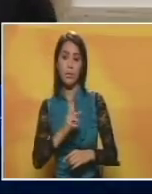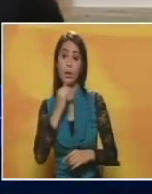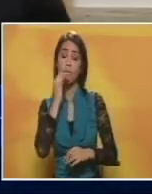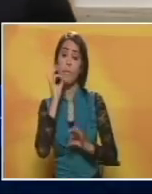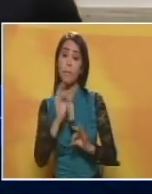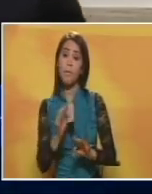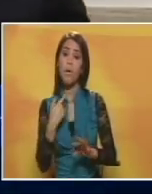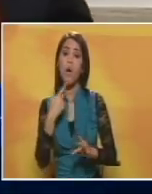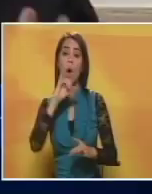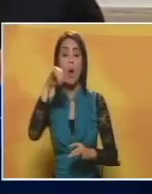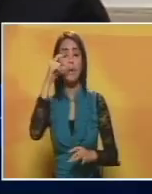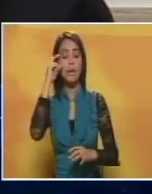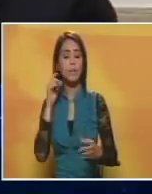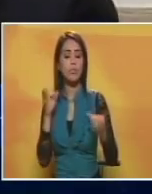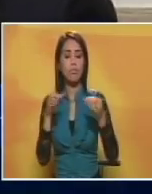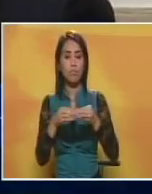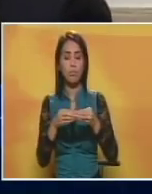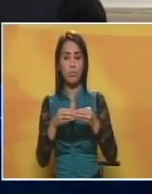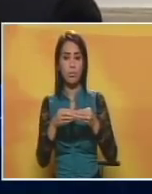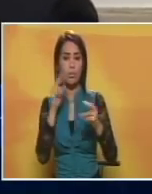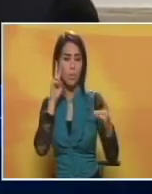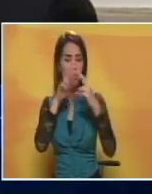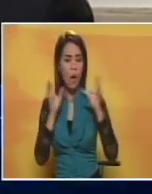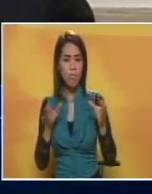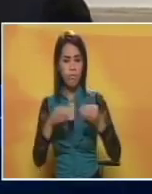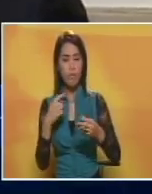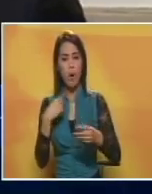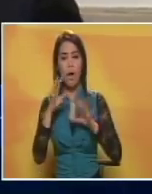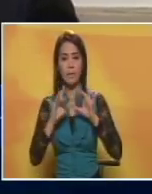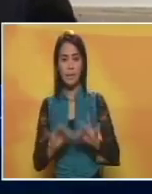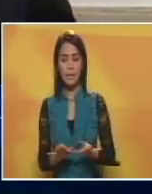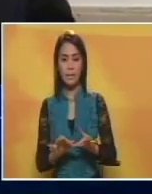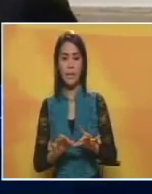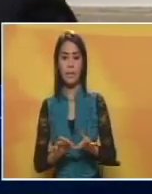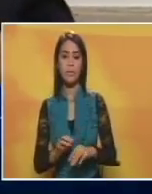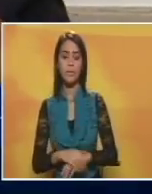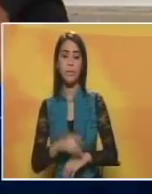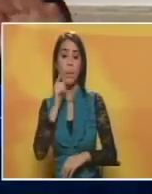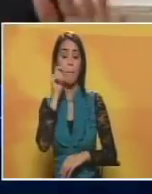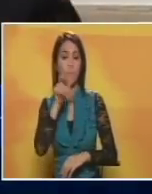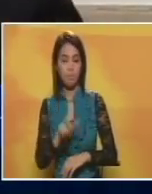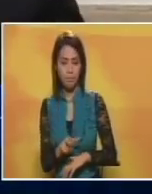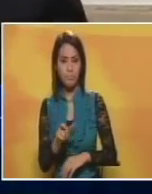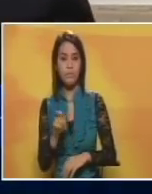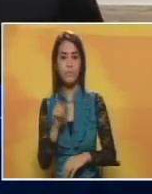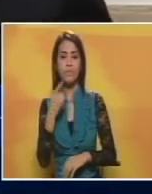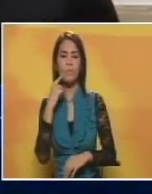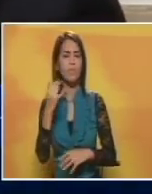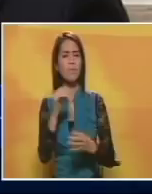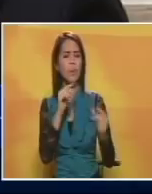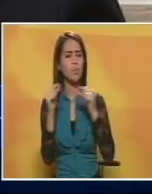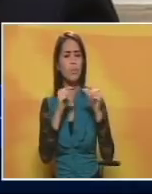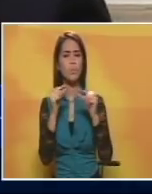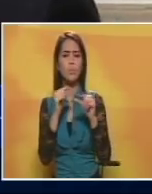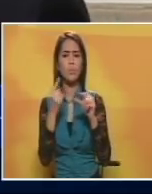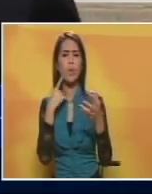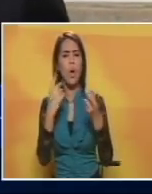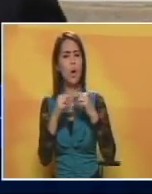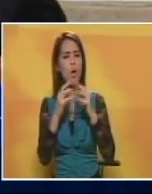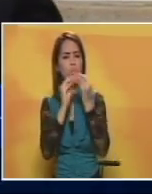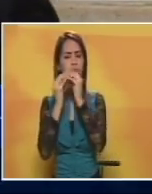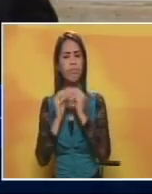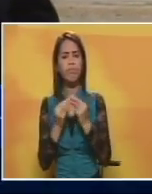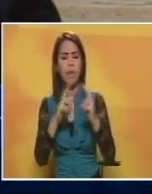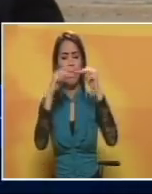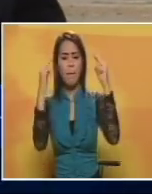informó que Arreaza sostuvo un encuentro con el secretario de Guinea Ecuatorial, Alfonso Nguema, en el que discutieron sobre la construcción de un